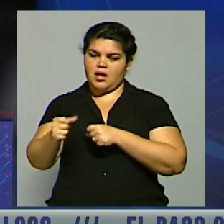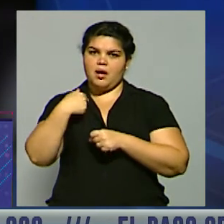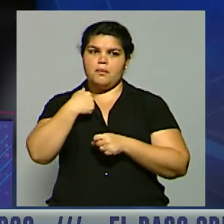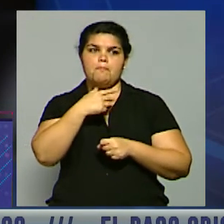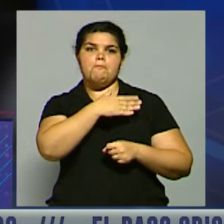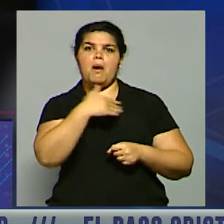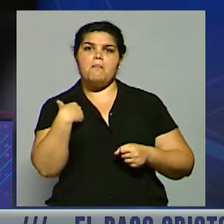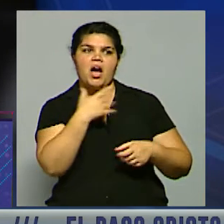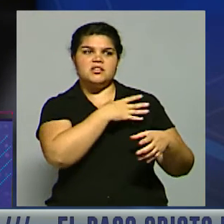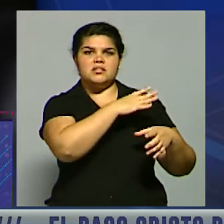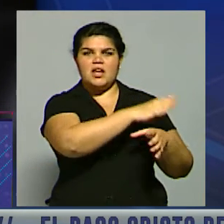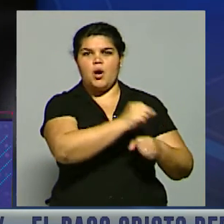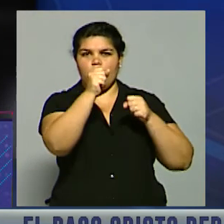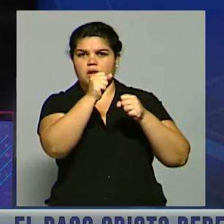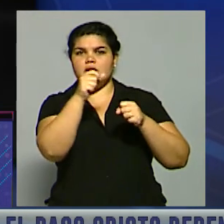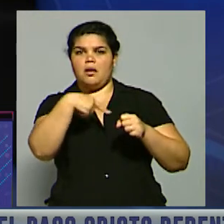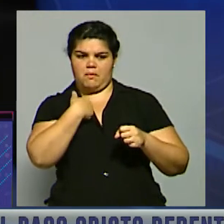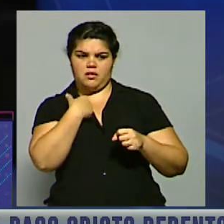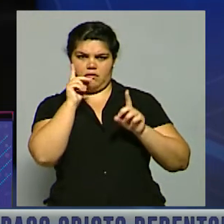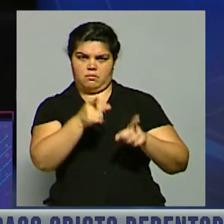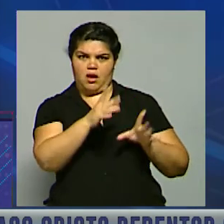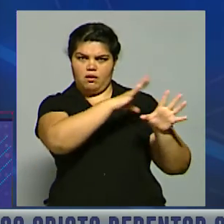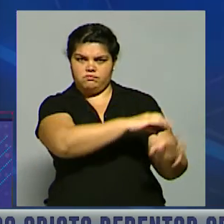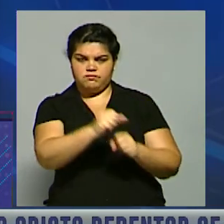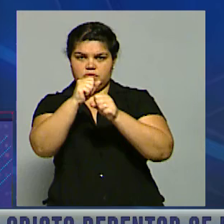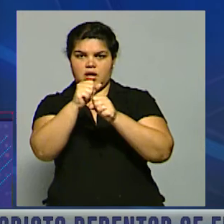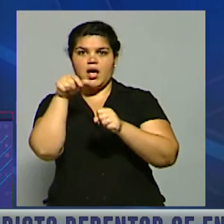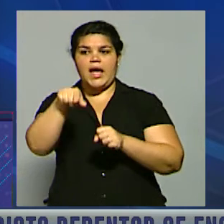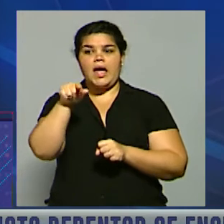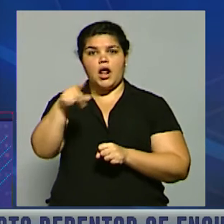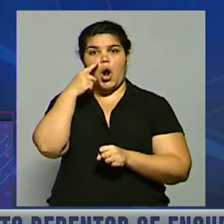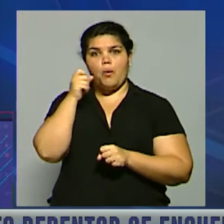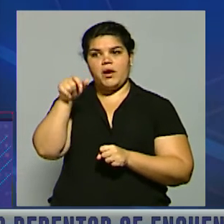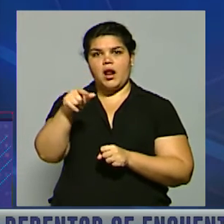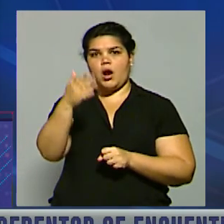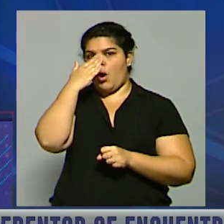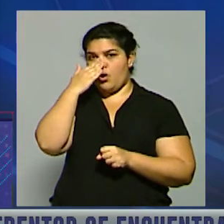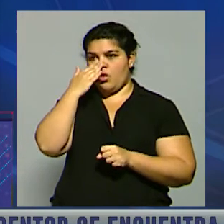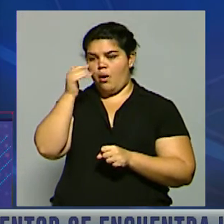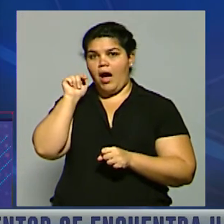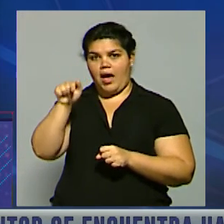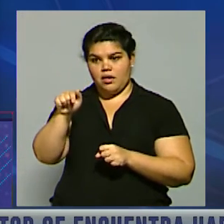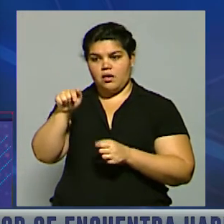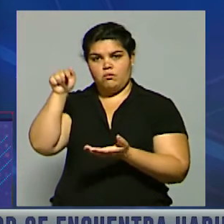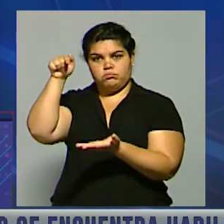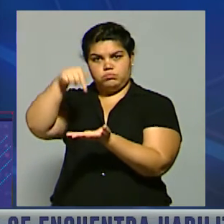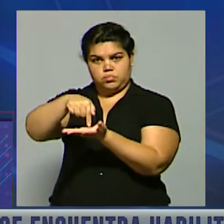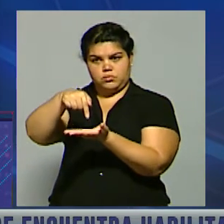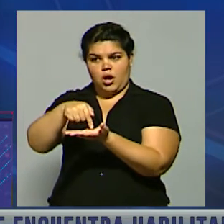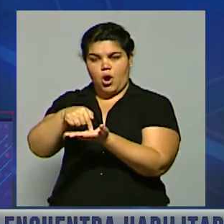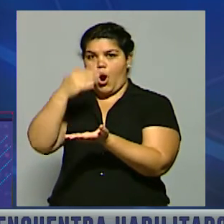me llevan a mí también secuestrada. Menéndez se encarga de difundir desde Córdoba, desde